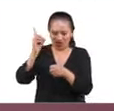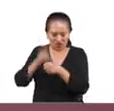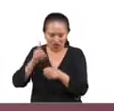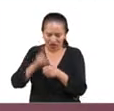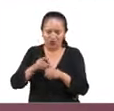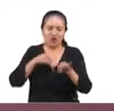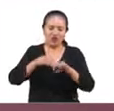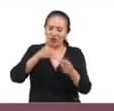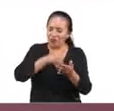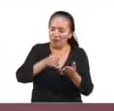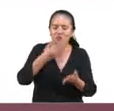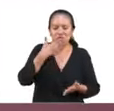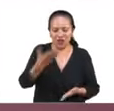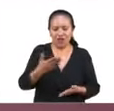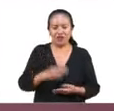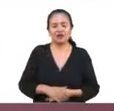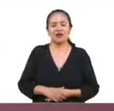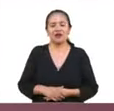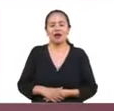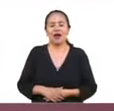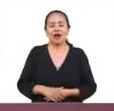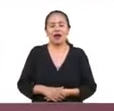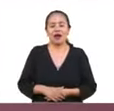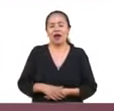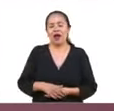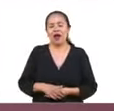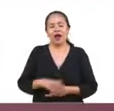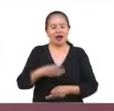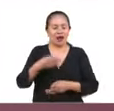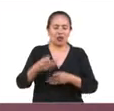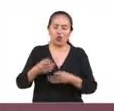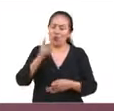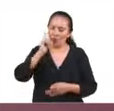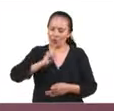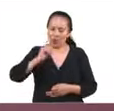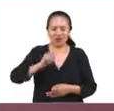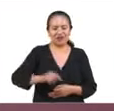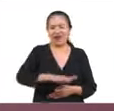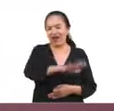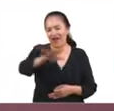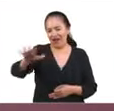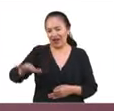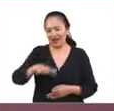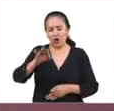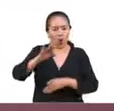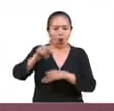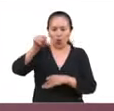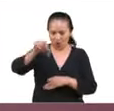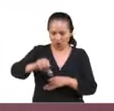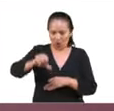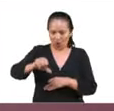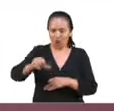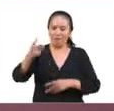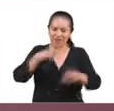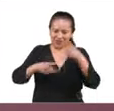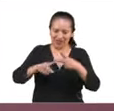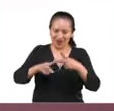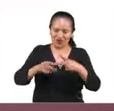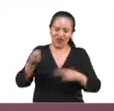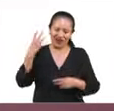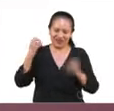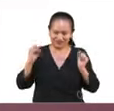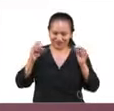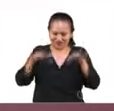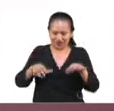cotidianas. Finalmente, agradezco a todas las compañeras que nos honran con su presencia el día de hoy.